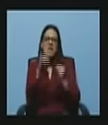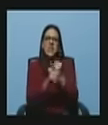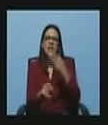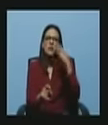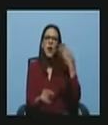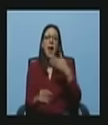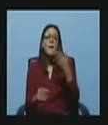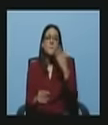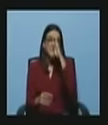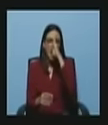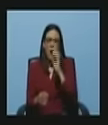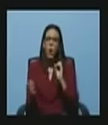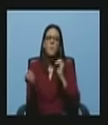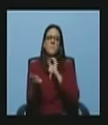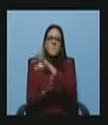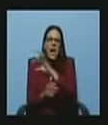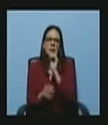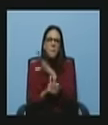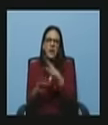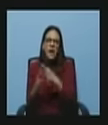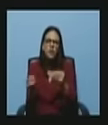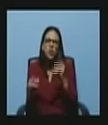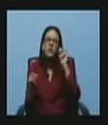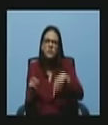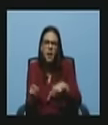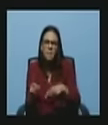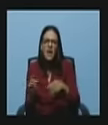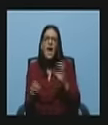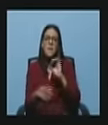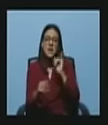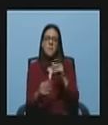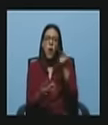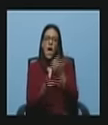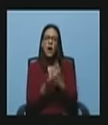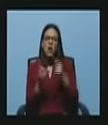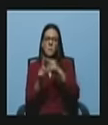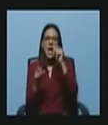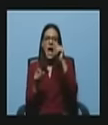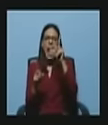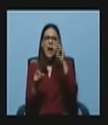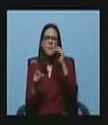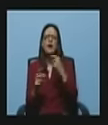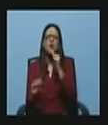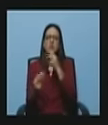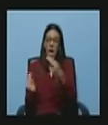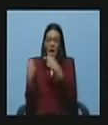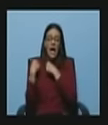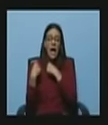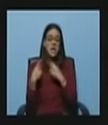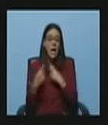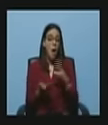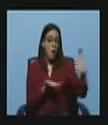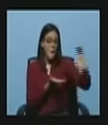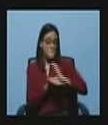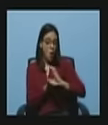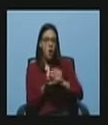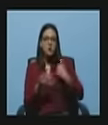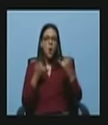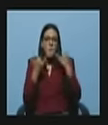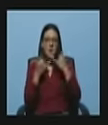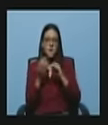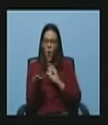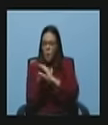mediante el CEDEMAR que preside el economista Alberto Silva, quien es el que se encarga de hacer esa